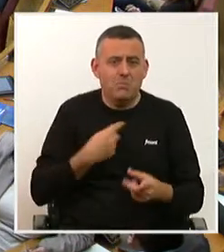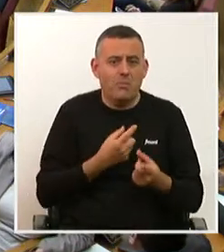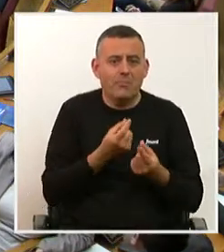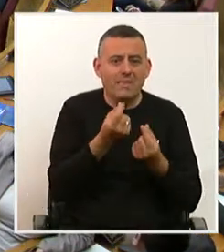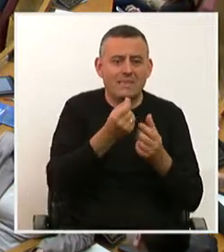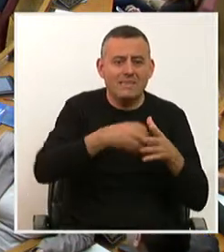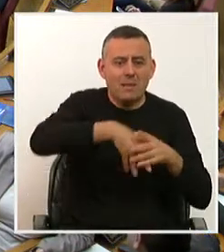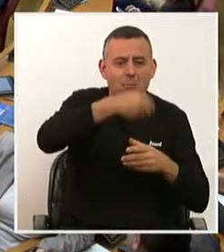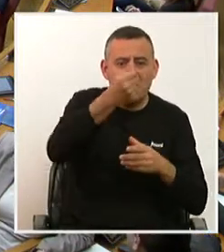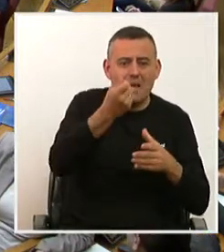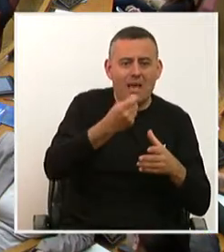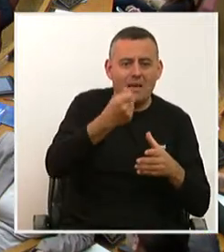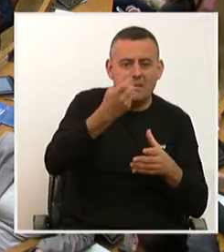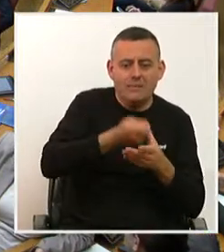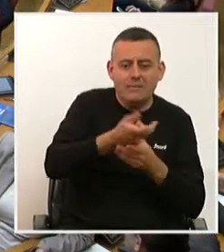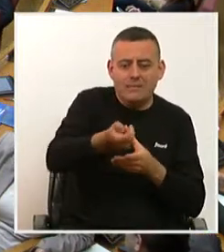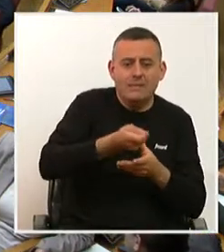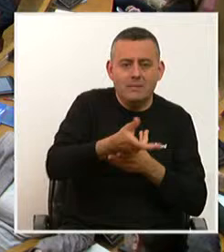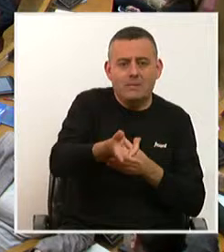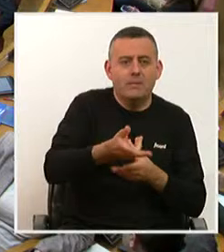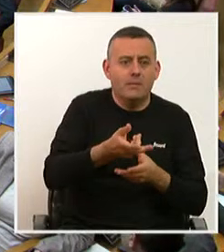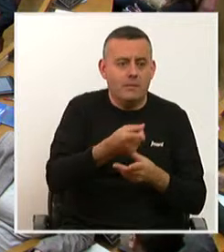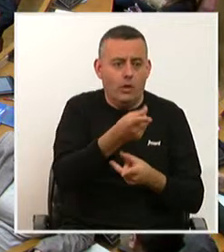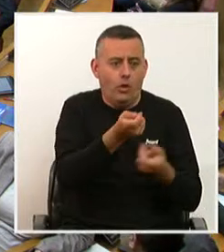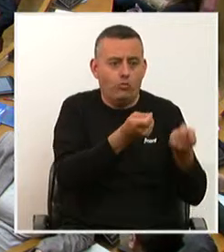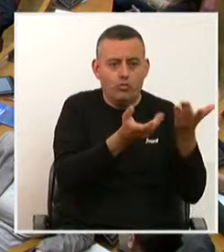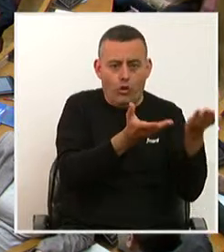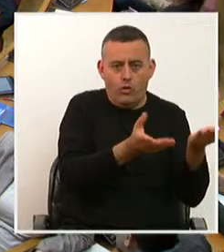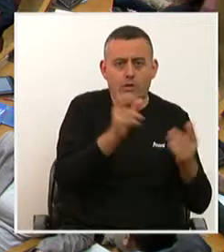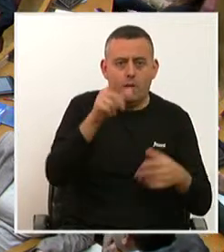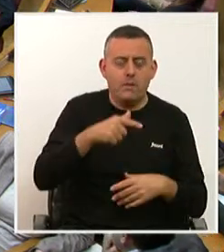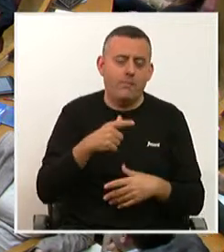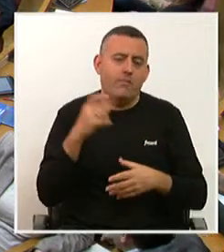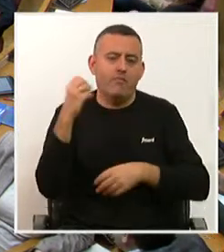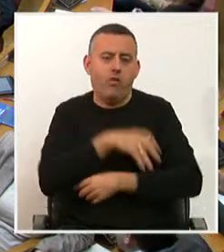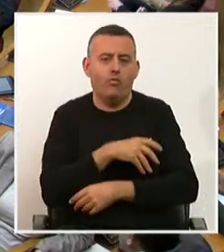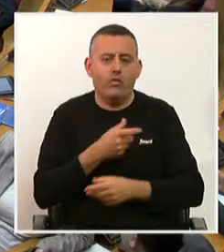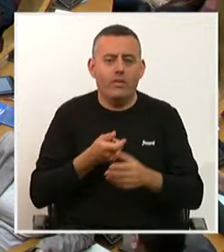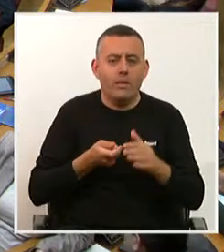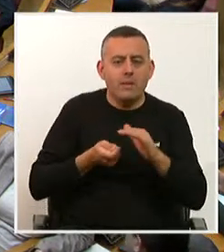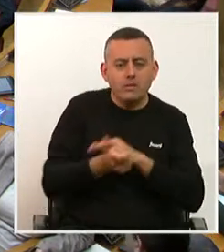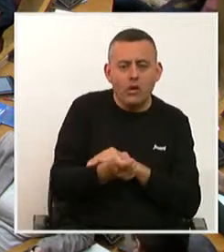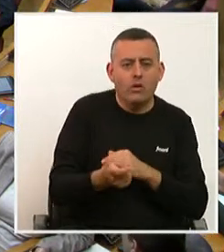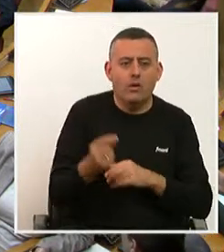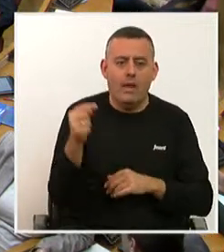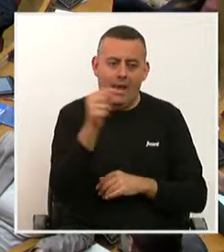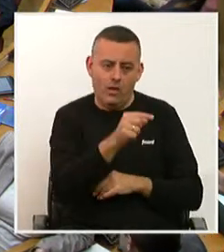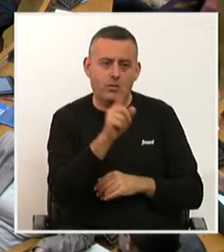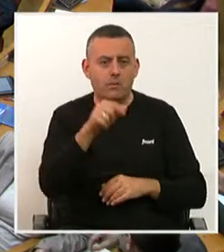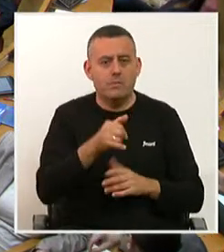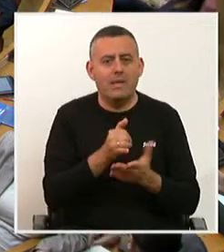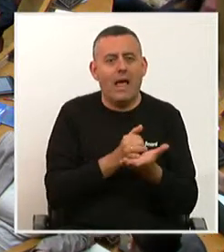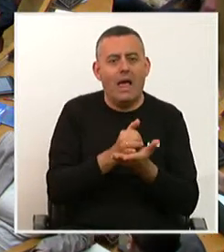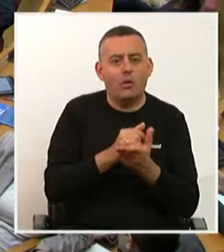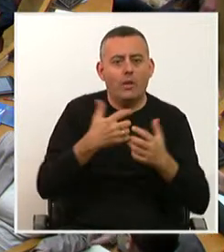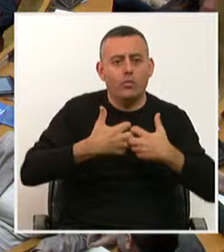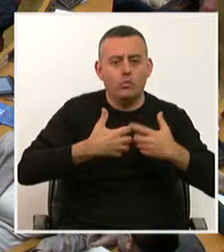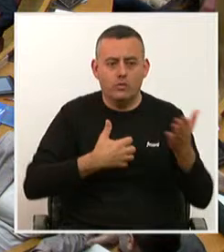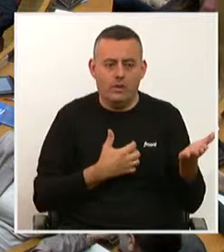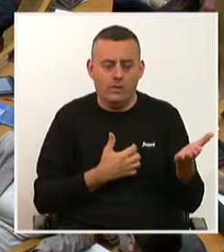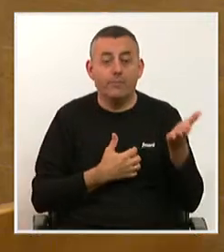que ven yers que espul tamb enria son